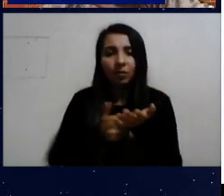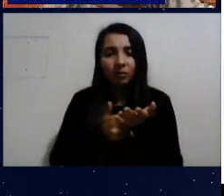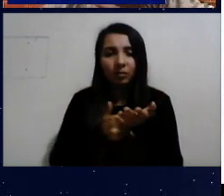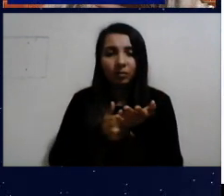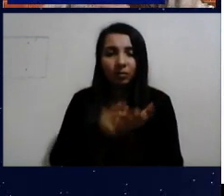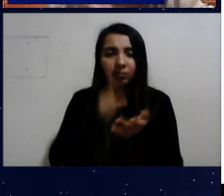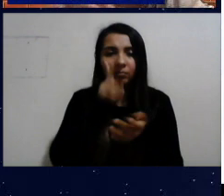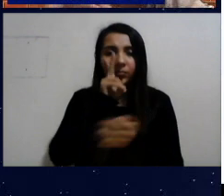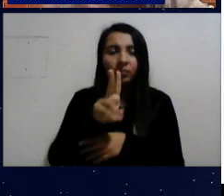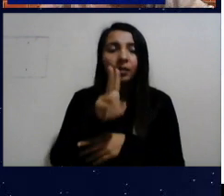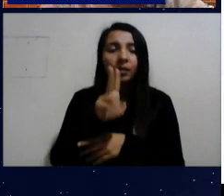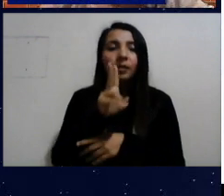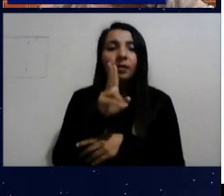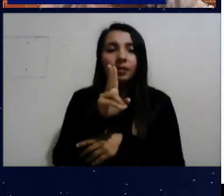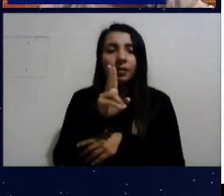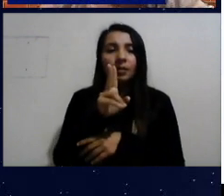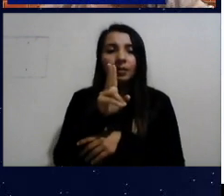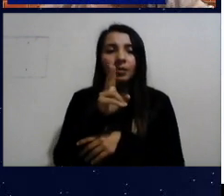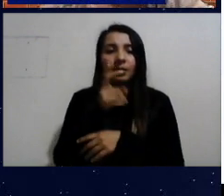aquí, que es la atmósfera